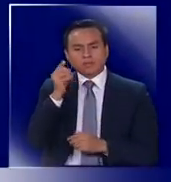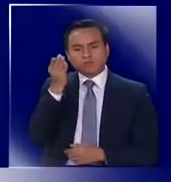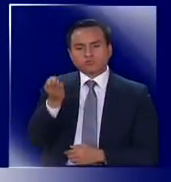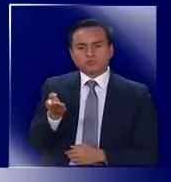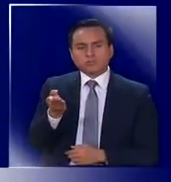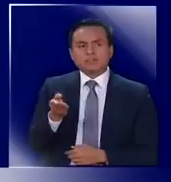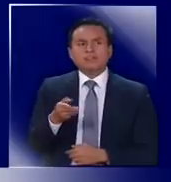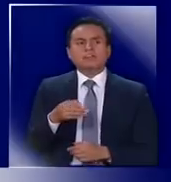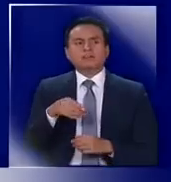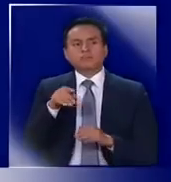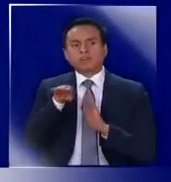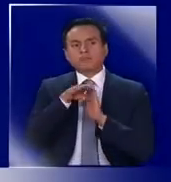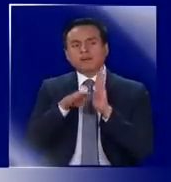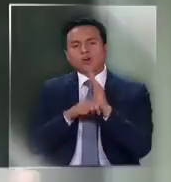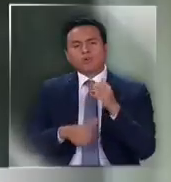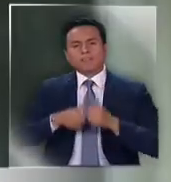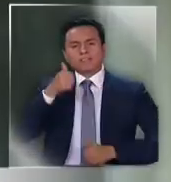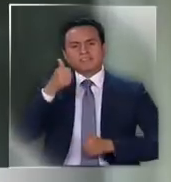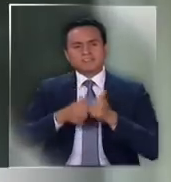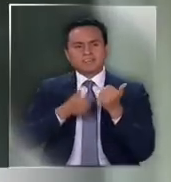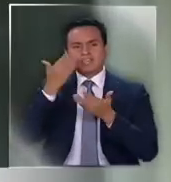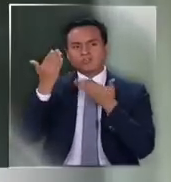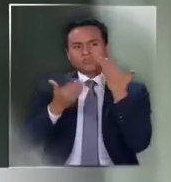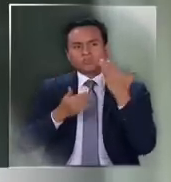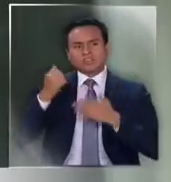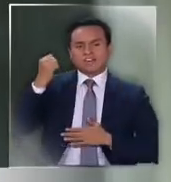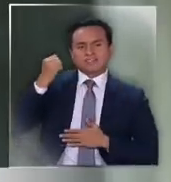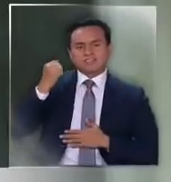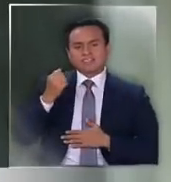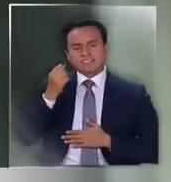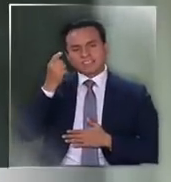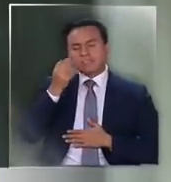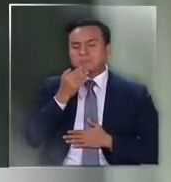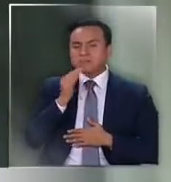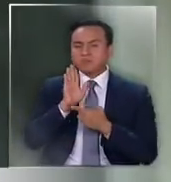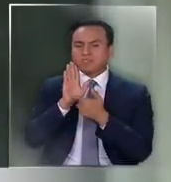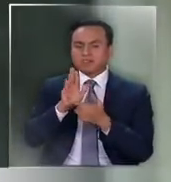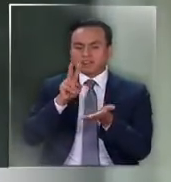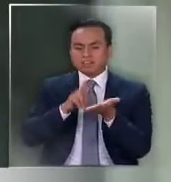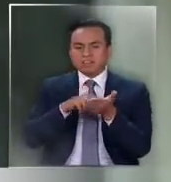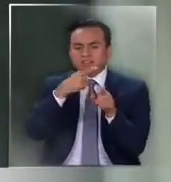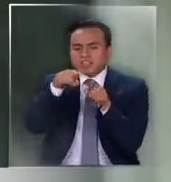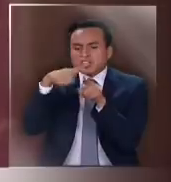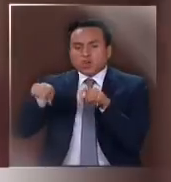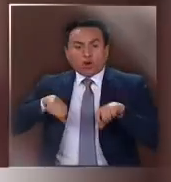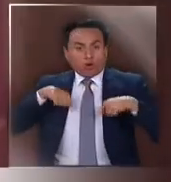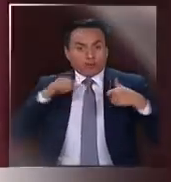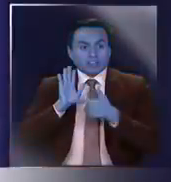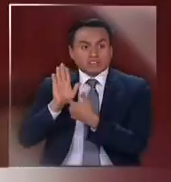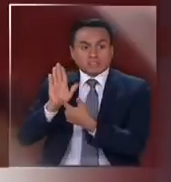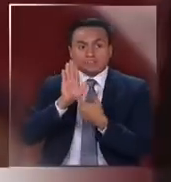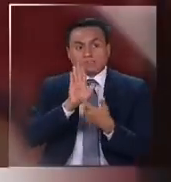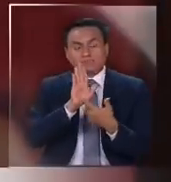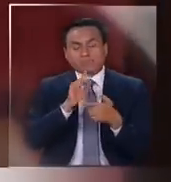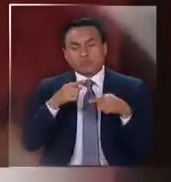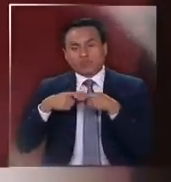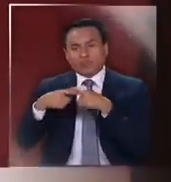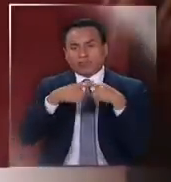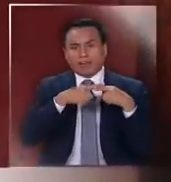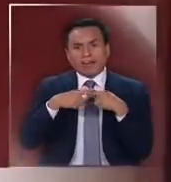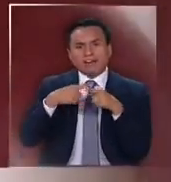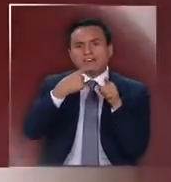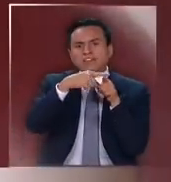No solamente era un programa de competencia, de canto, de danza, sino que también mostraba un poco la realidad de diferentes jóvenes de esta sociedad,